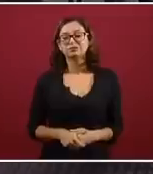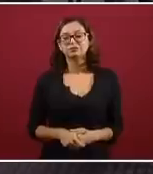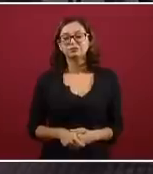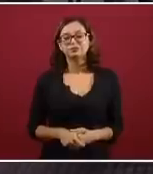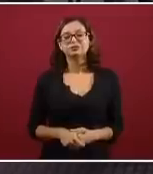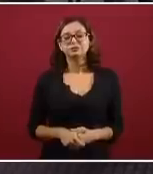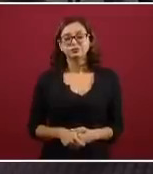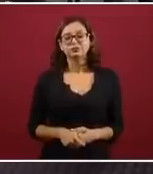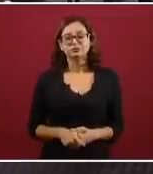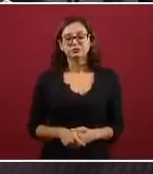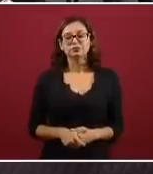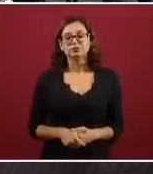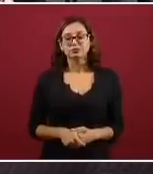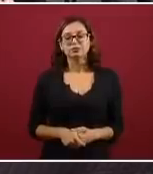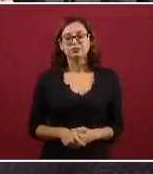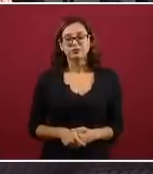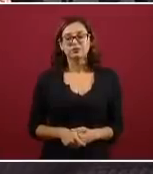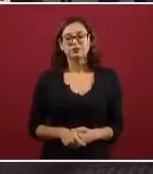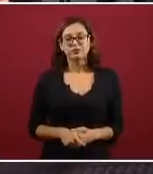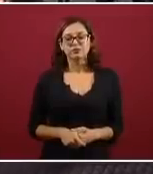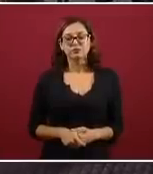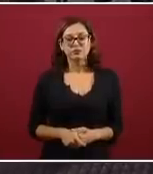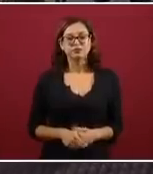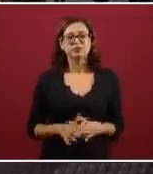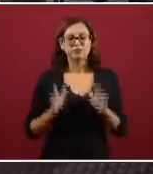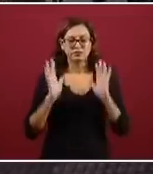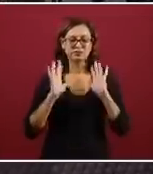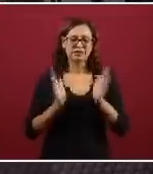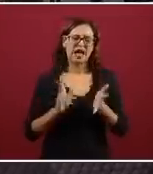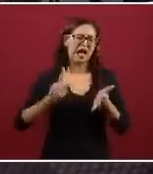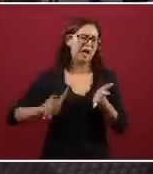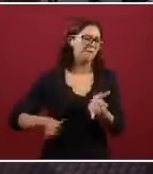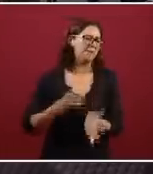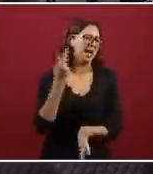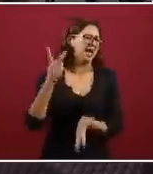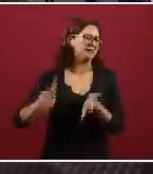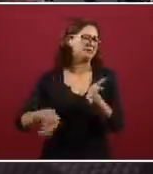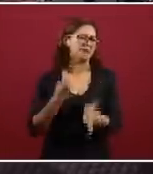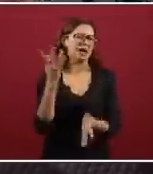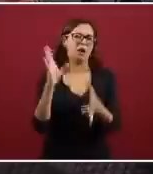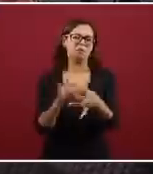Sí, sí, hemos hablado, ya él ya lo ha explicado ya muchas veces.